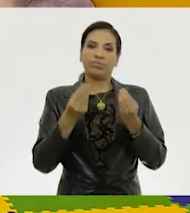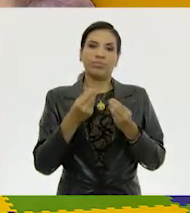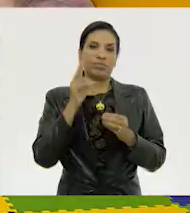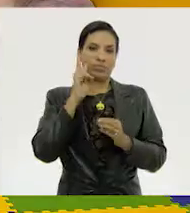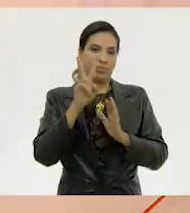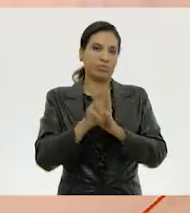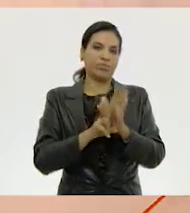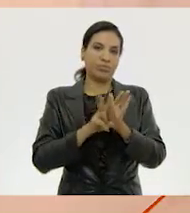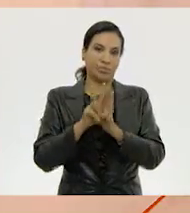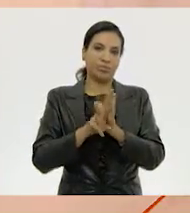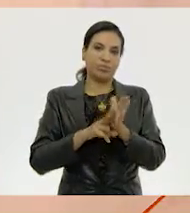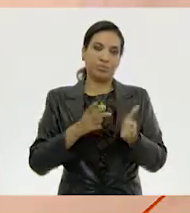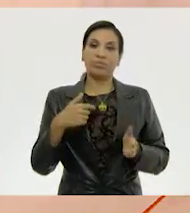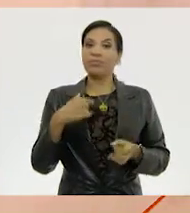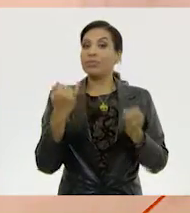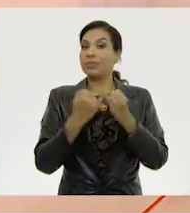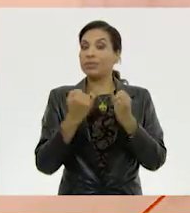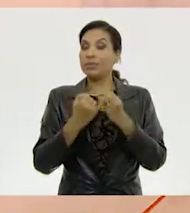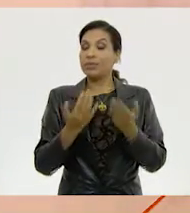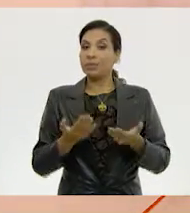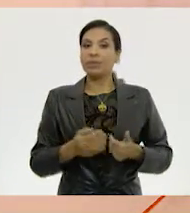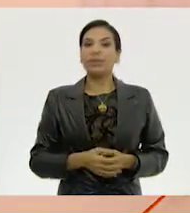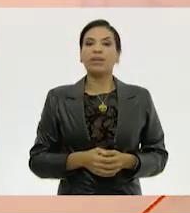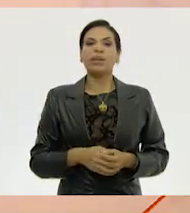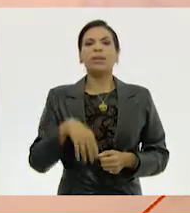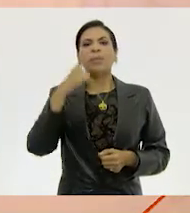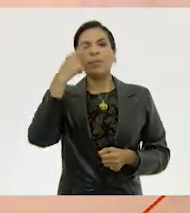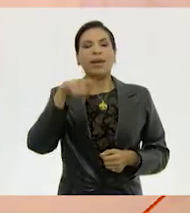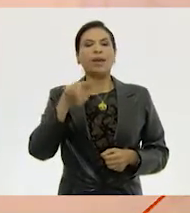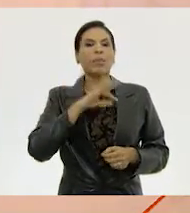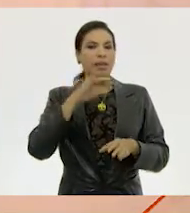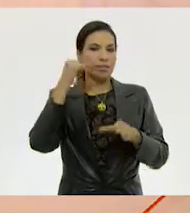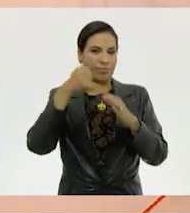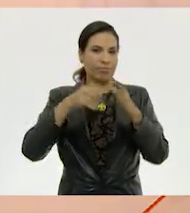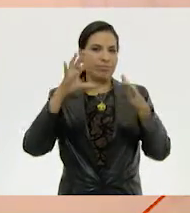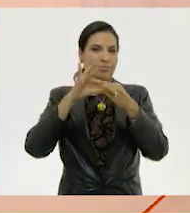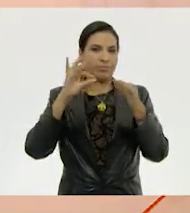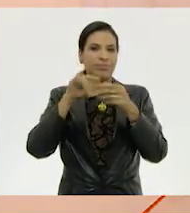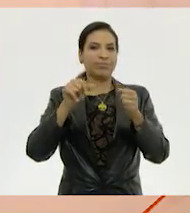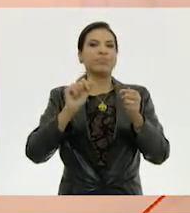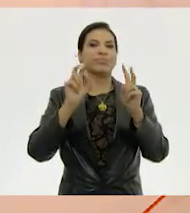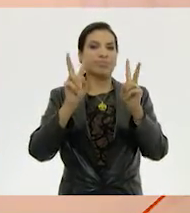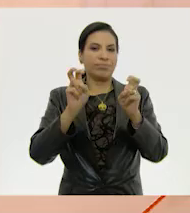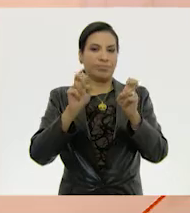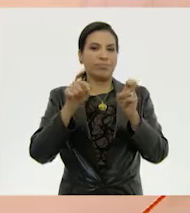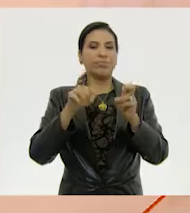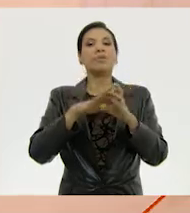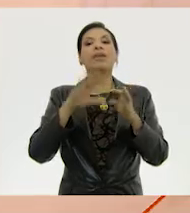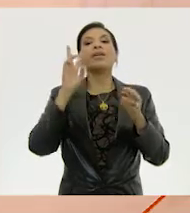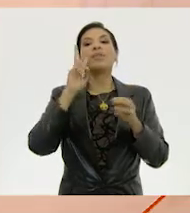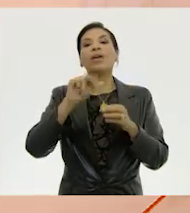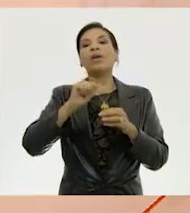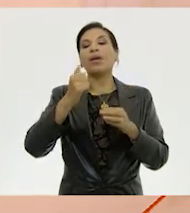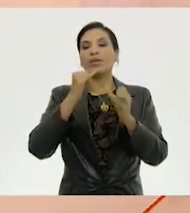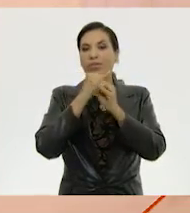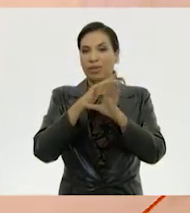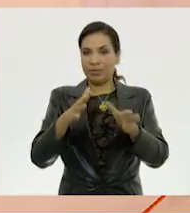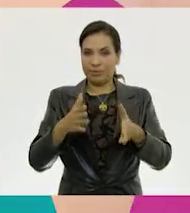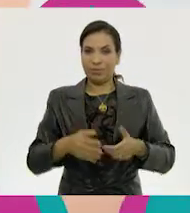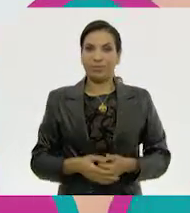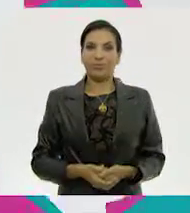el video. A mí también. Y para profundizar en el tema, les invito a disfrutar de la siguiente